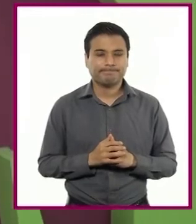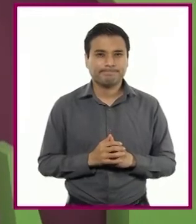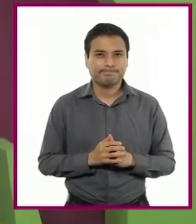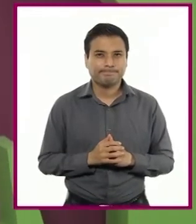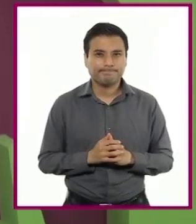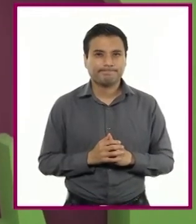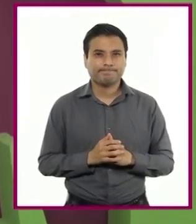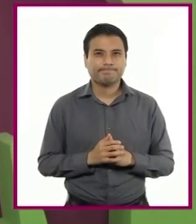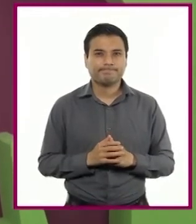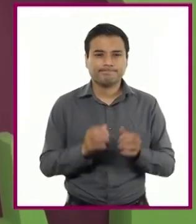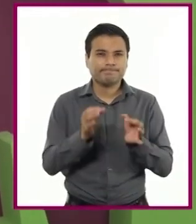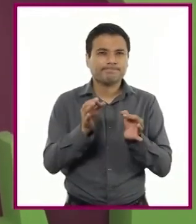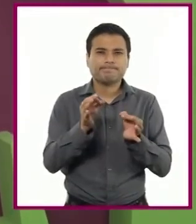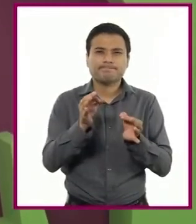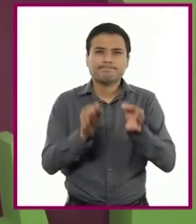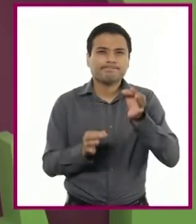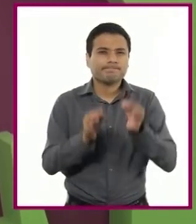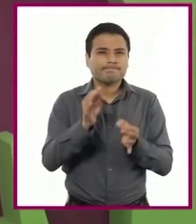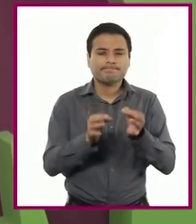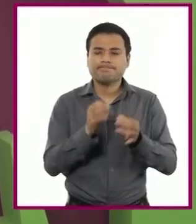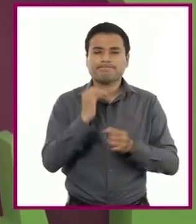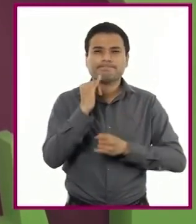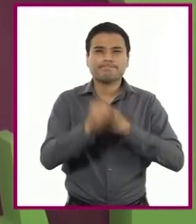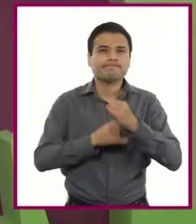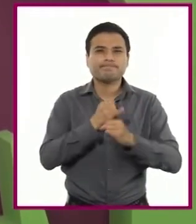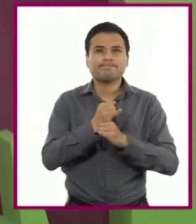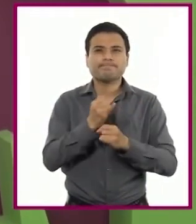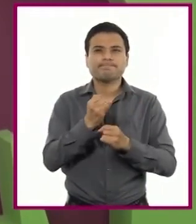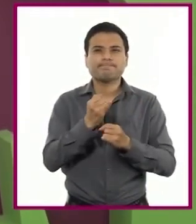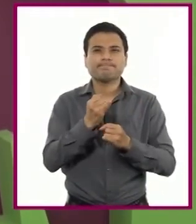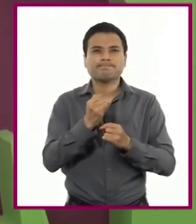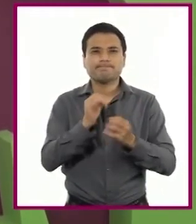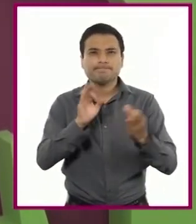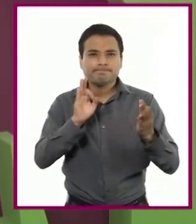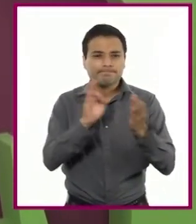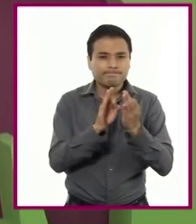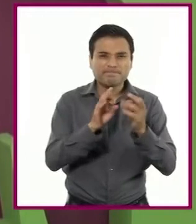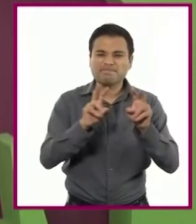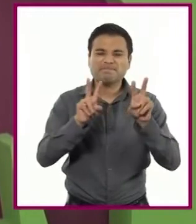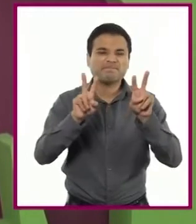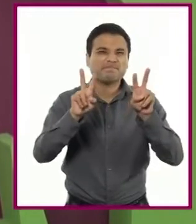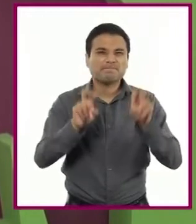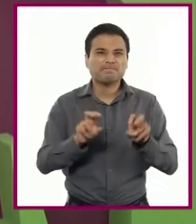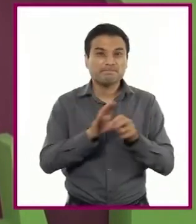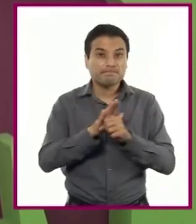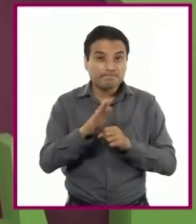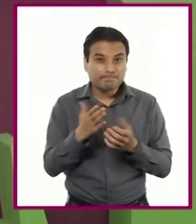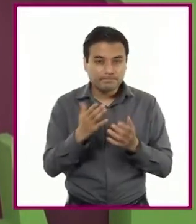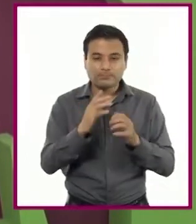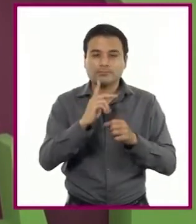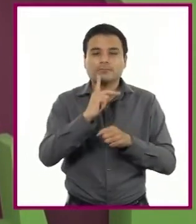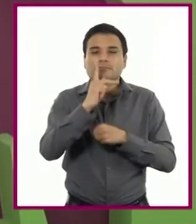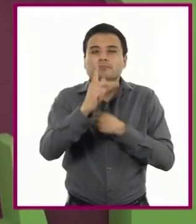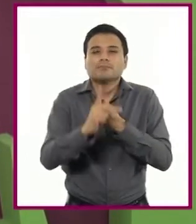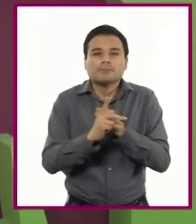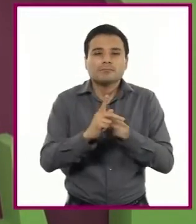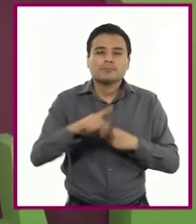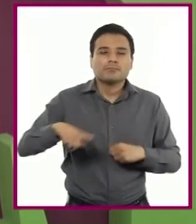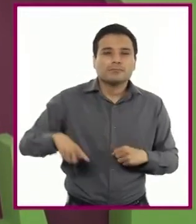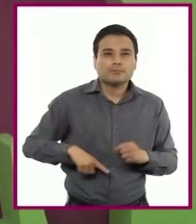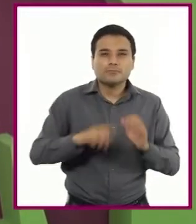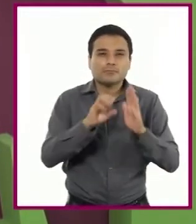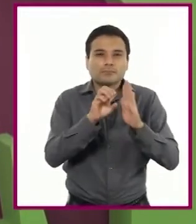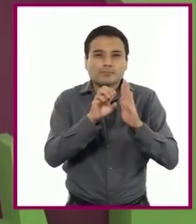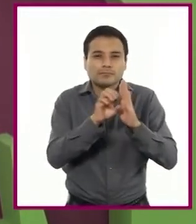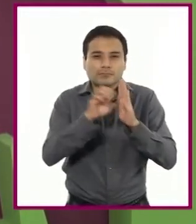que interviene la Corte Penal Internacional son aquellos en los que los estados por alguna razón no